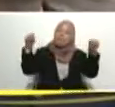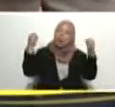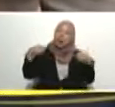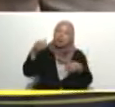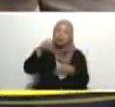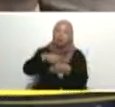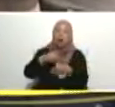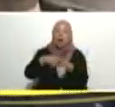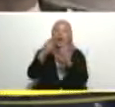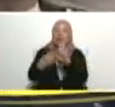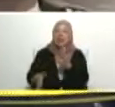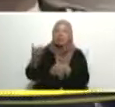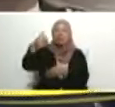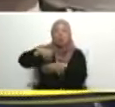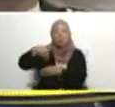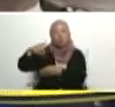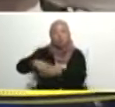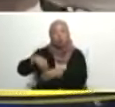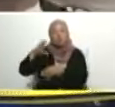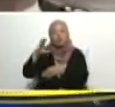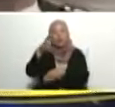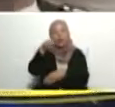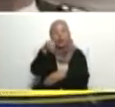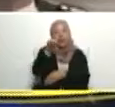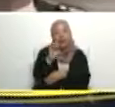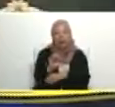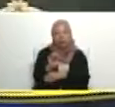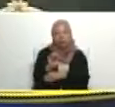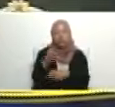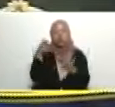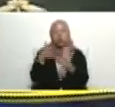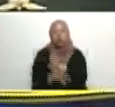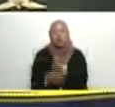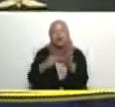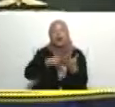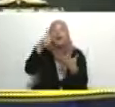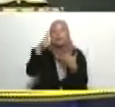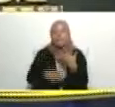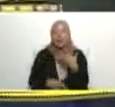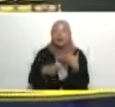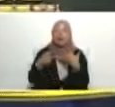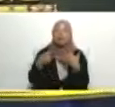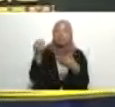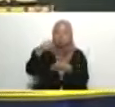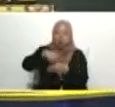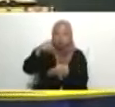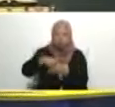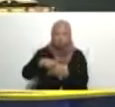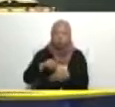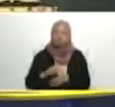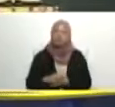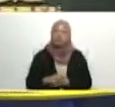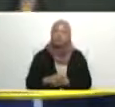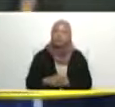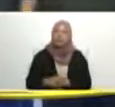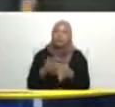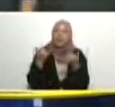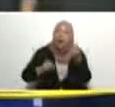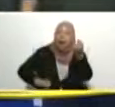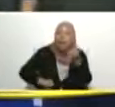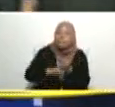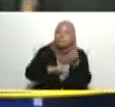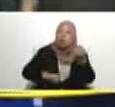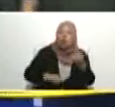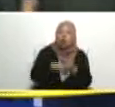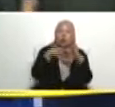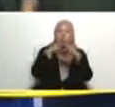del derecho al voto a través de la ejecución del Plan República. Asimismo, seguiremos apoyando con